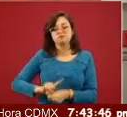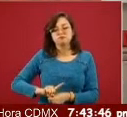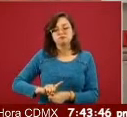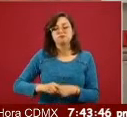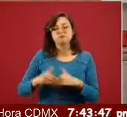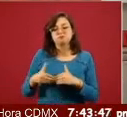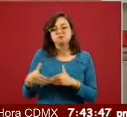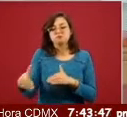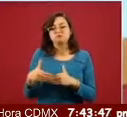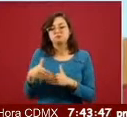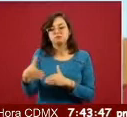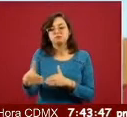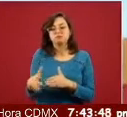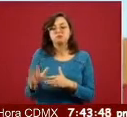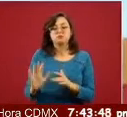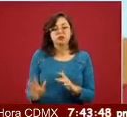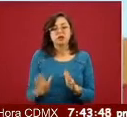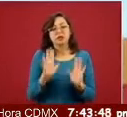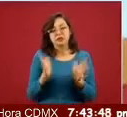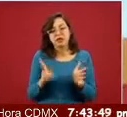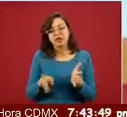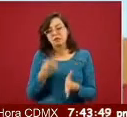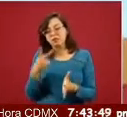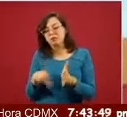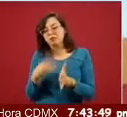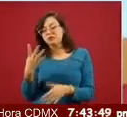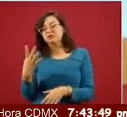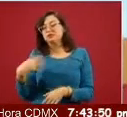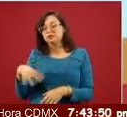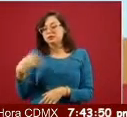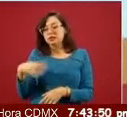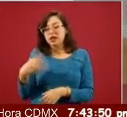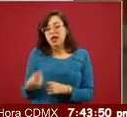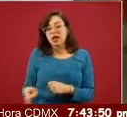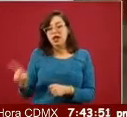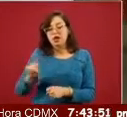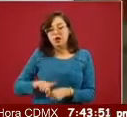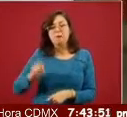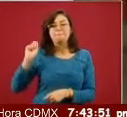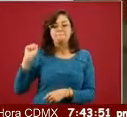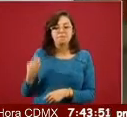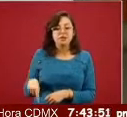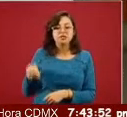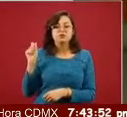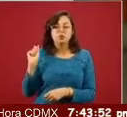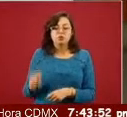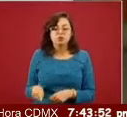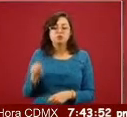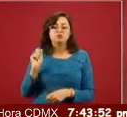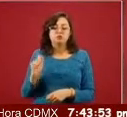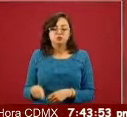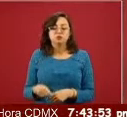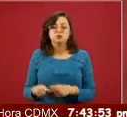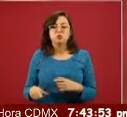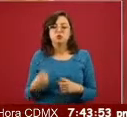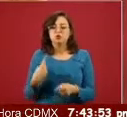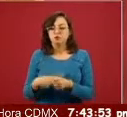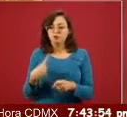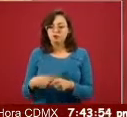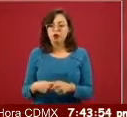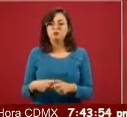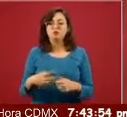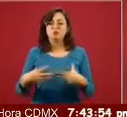reconocible cuando ya tenemos durante todo ese periodo la misma orientación de la ocurrencia, ya sea que está